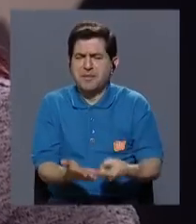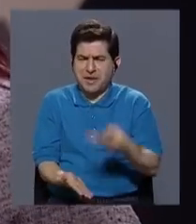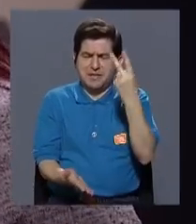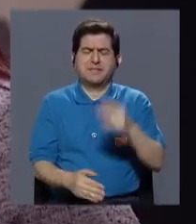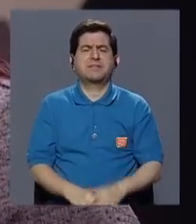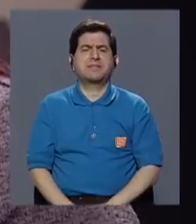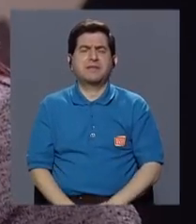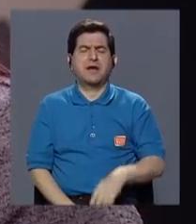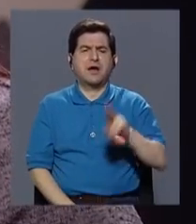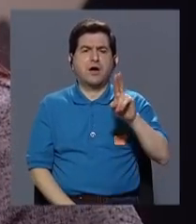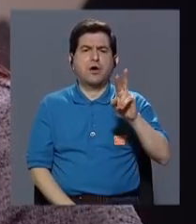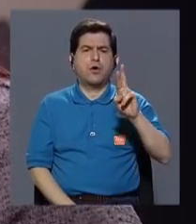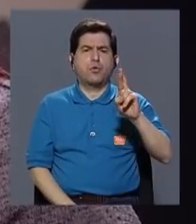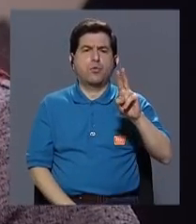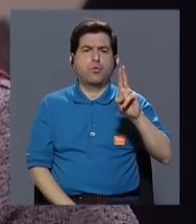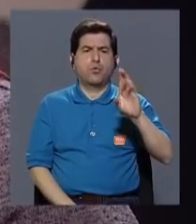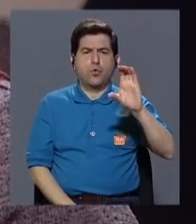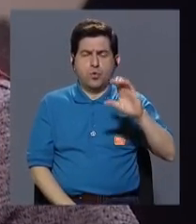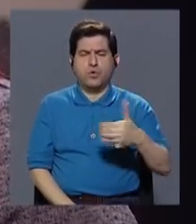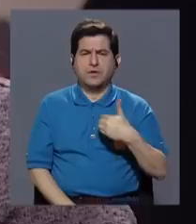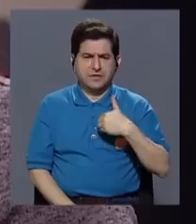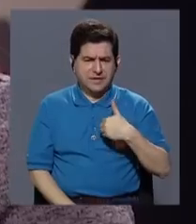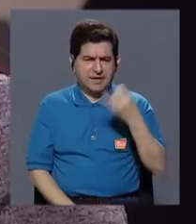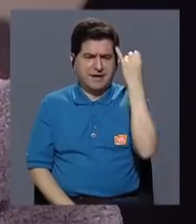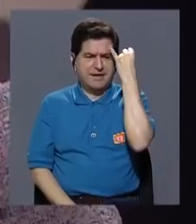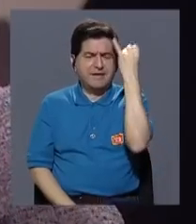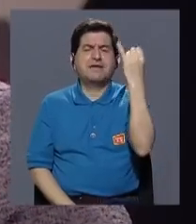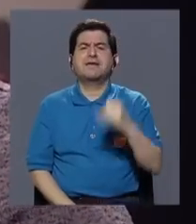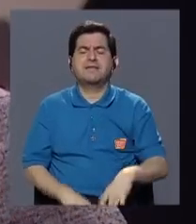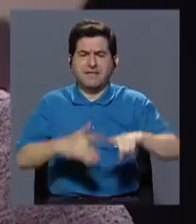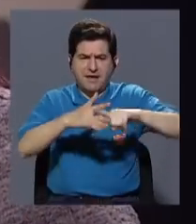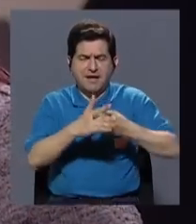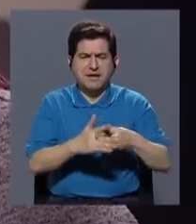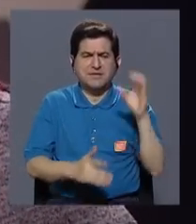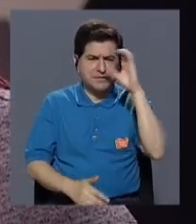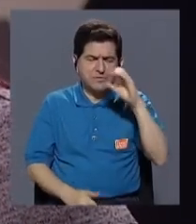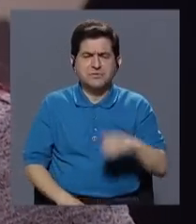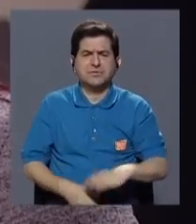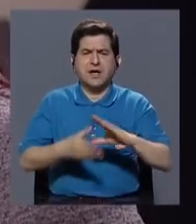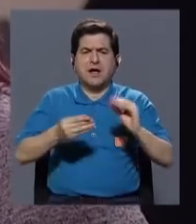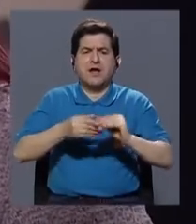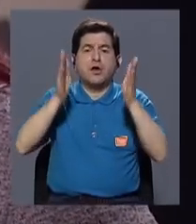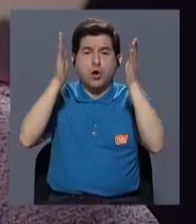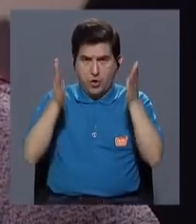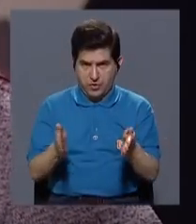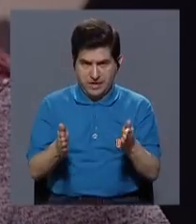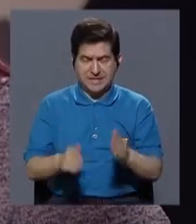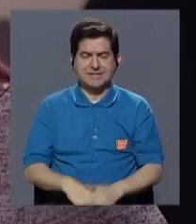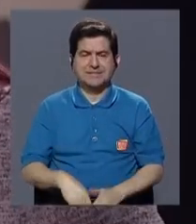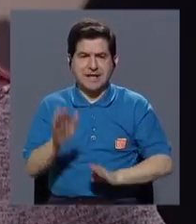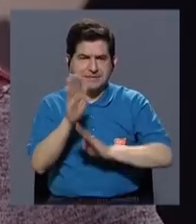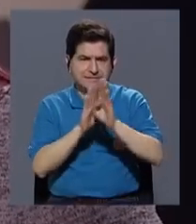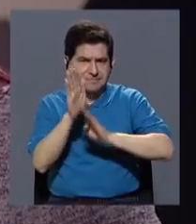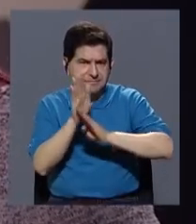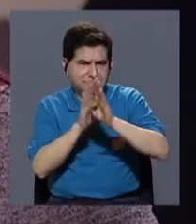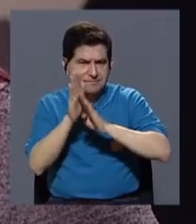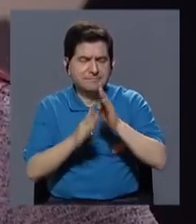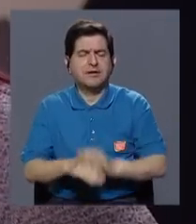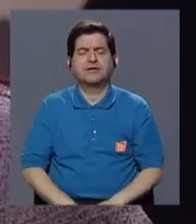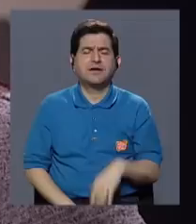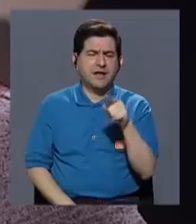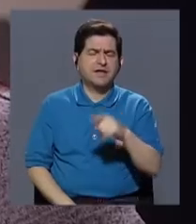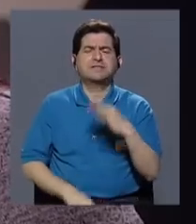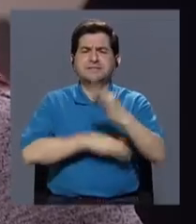gurú que ha tenido no sé si la iniciativa a empezar a buscar cronistas que desarrollen este tipo de